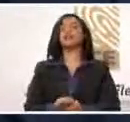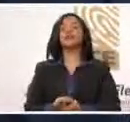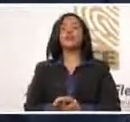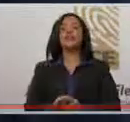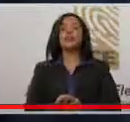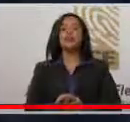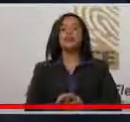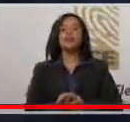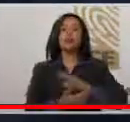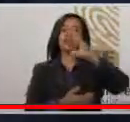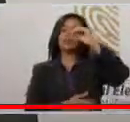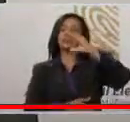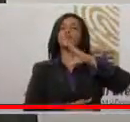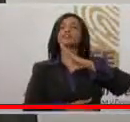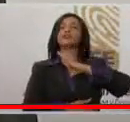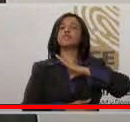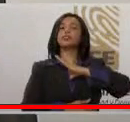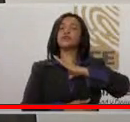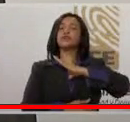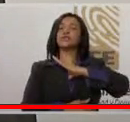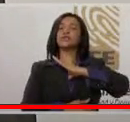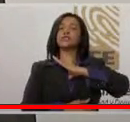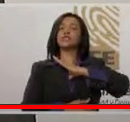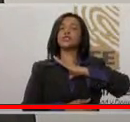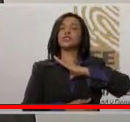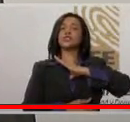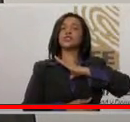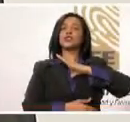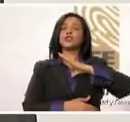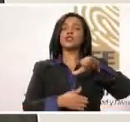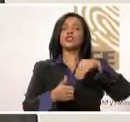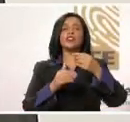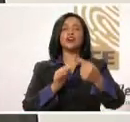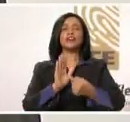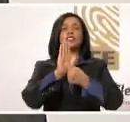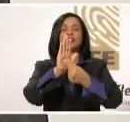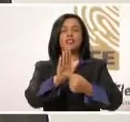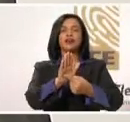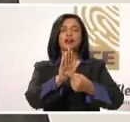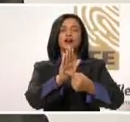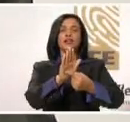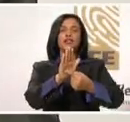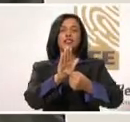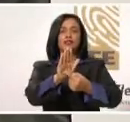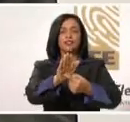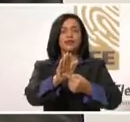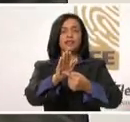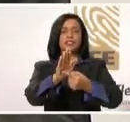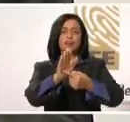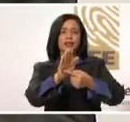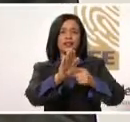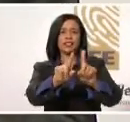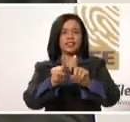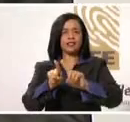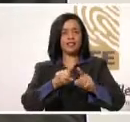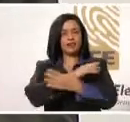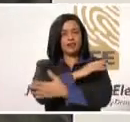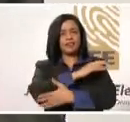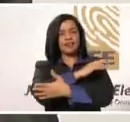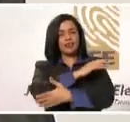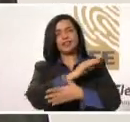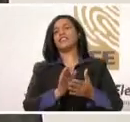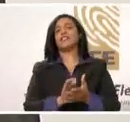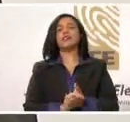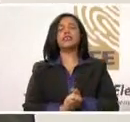de delegaciones diplomáticas acreditados en el país, señores representantes de la misión